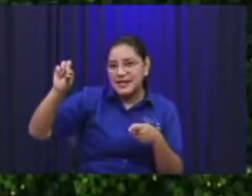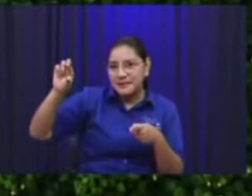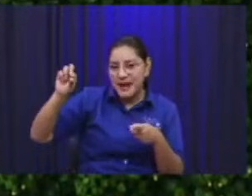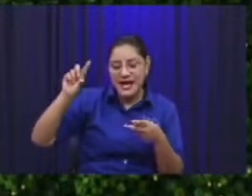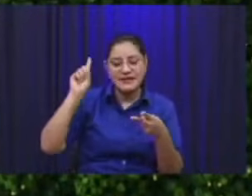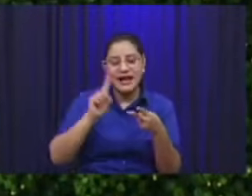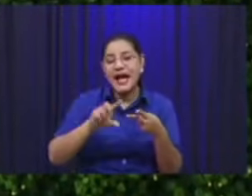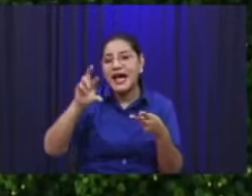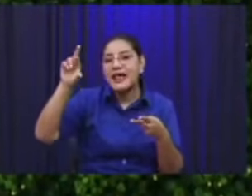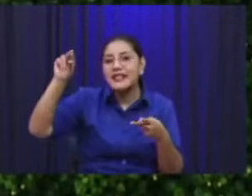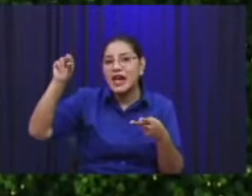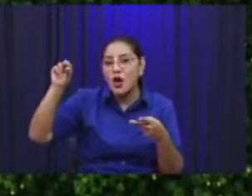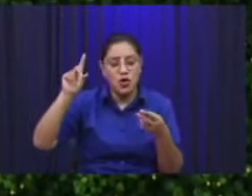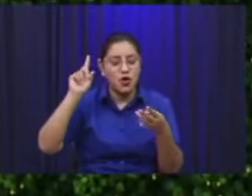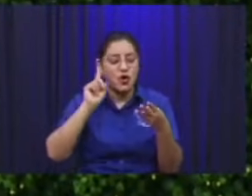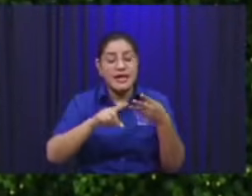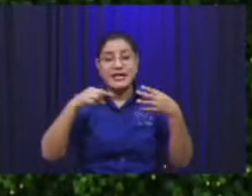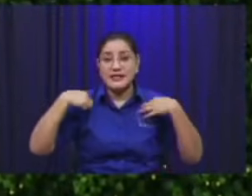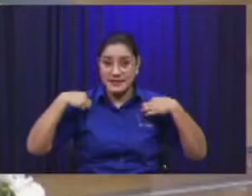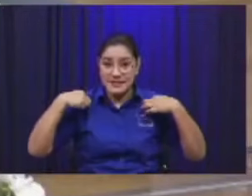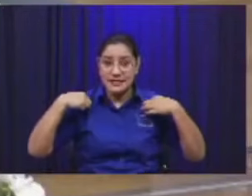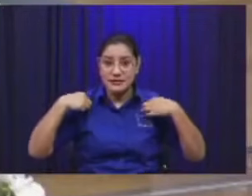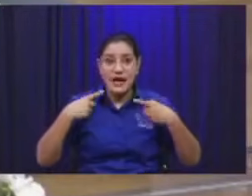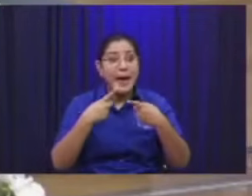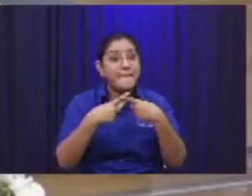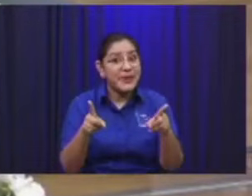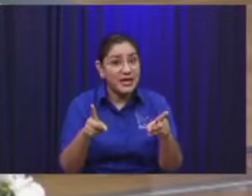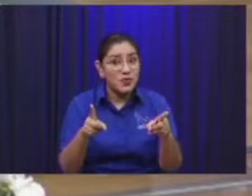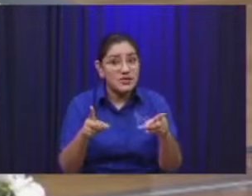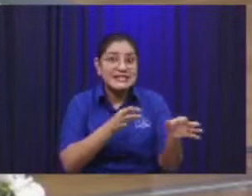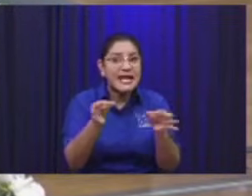pero y si las salidas de la tierra